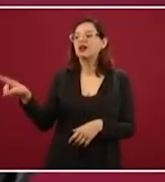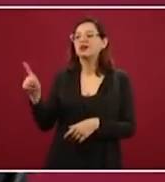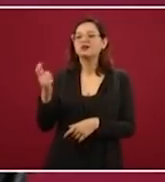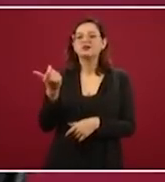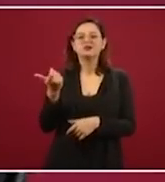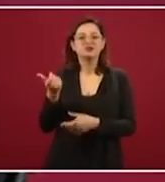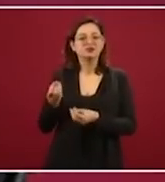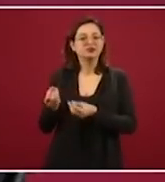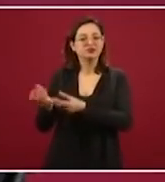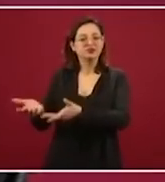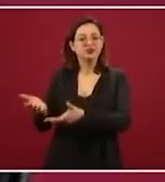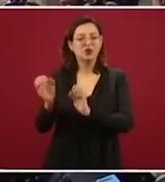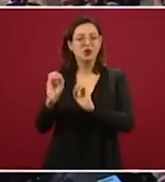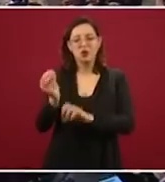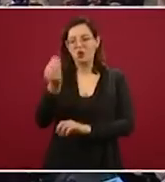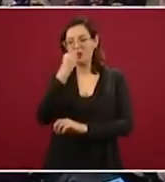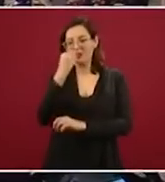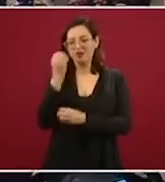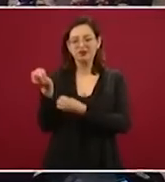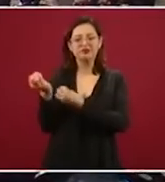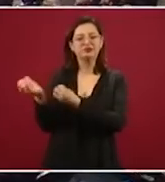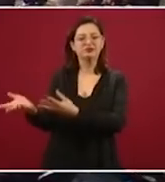Ahora